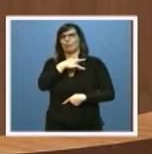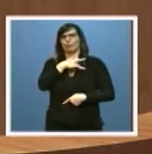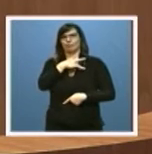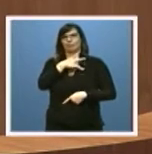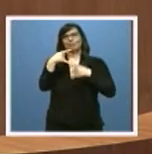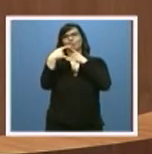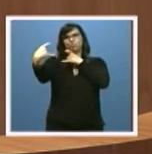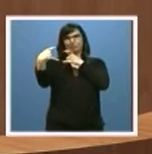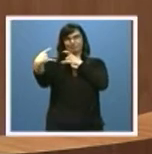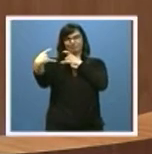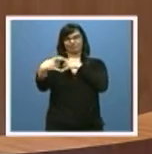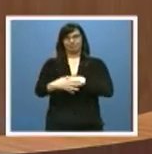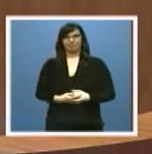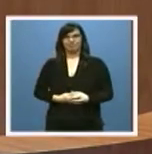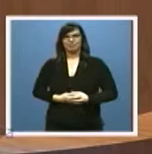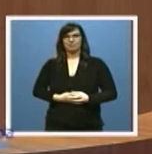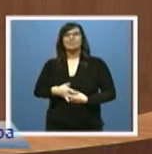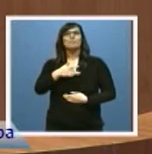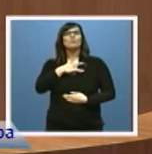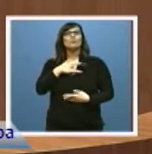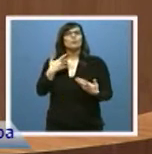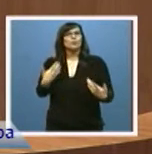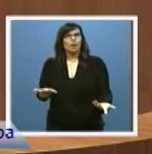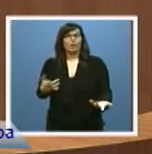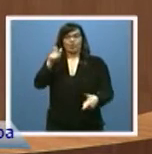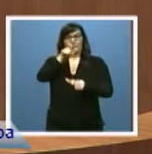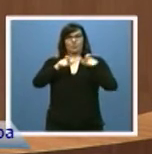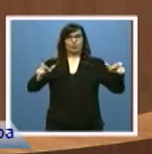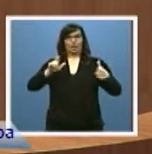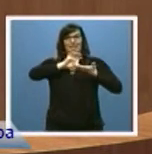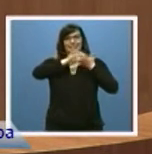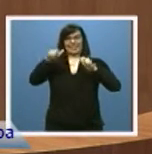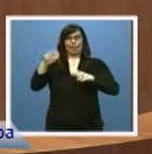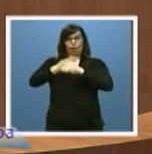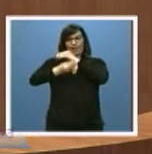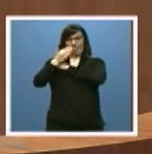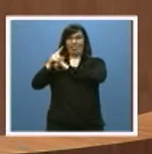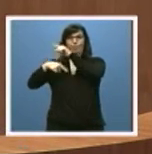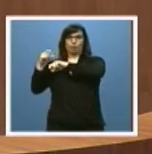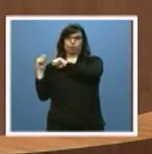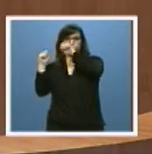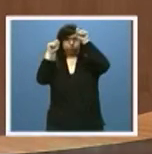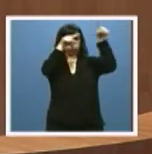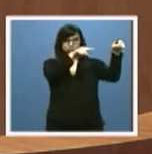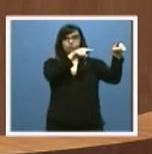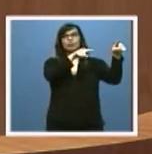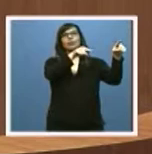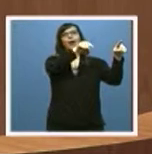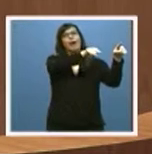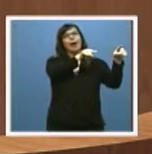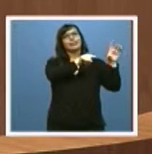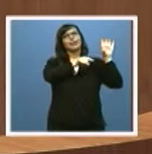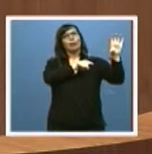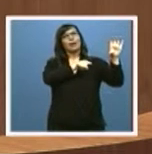correspondido. Al amor que sienten por su tierra los castellanos leoneses que tuvieron que emigrar, que en su lugar de acogida mantienen